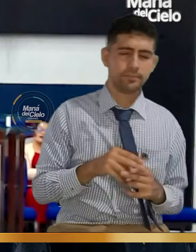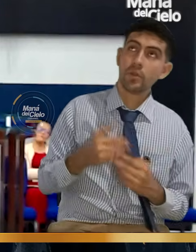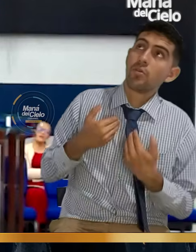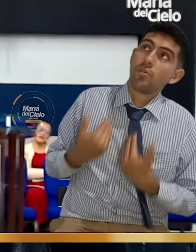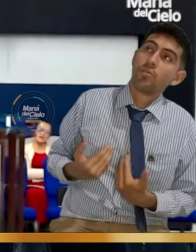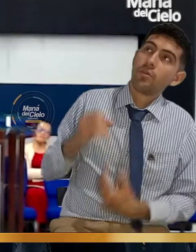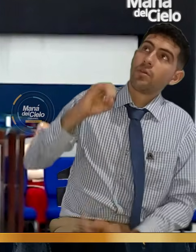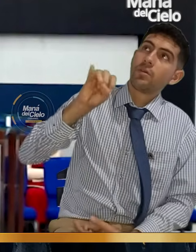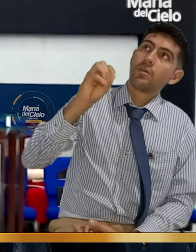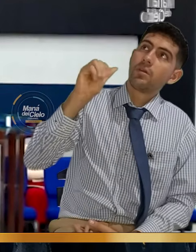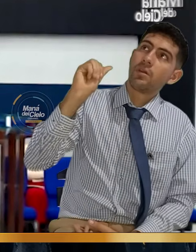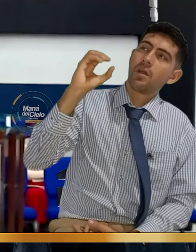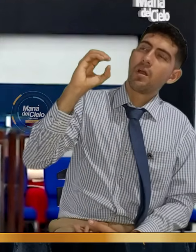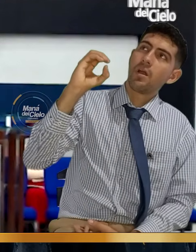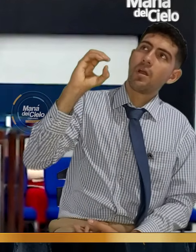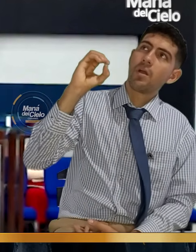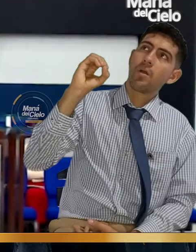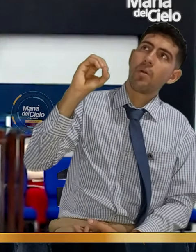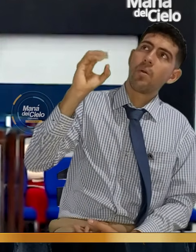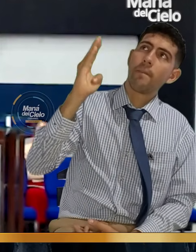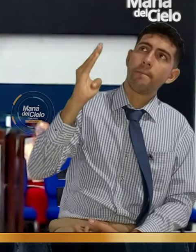que estoy predicando esta noche.